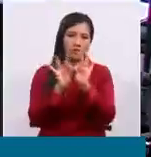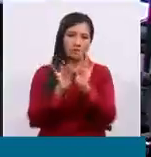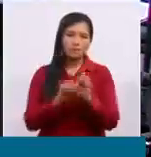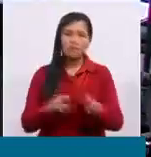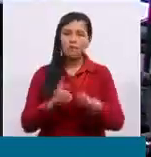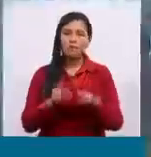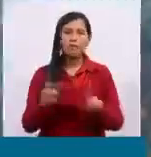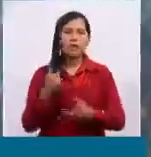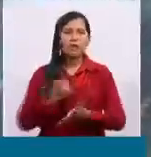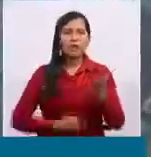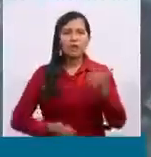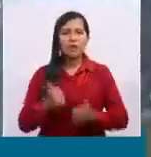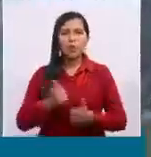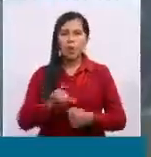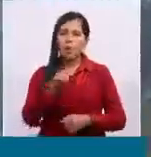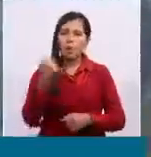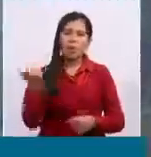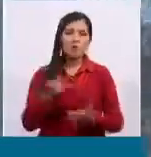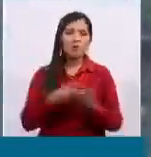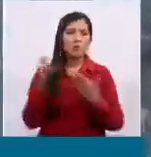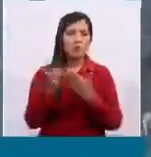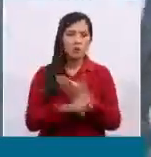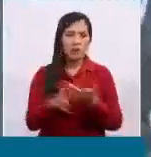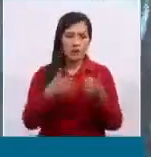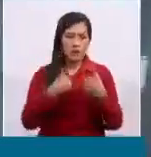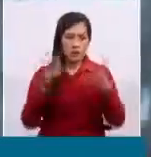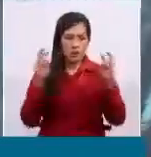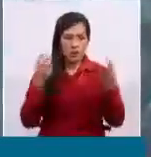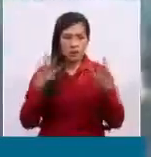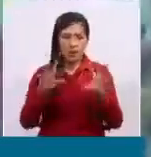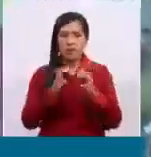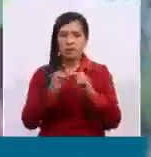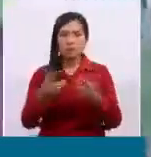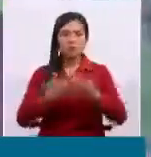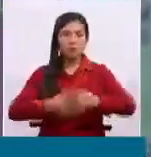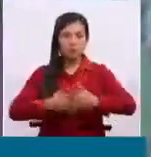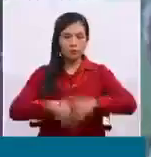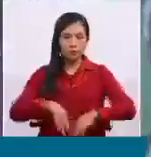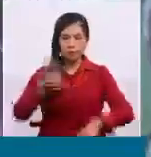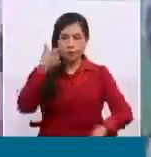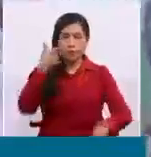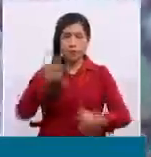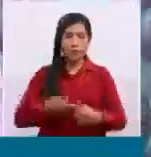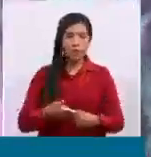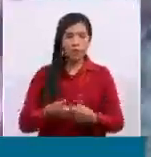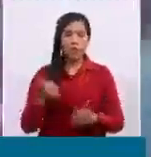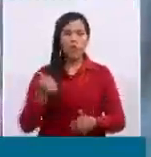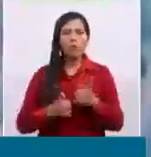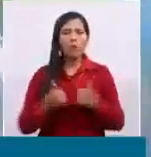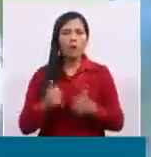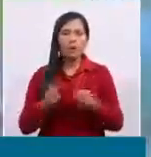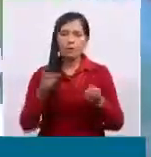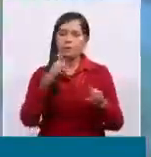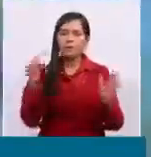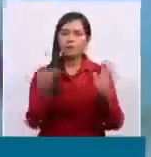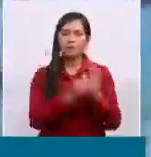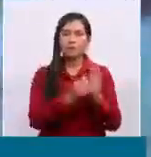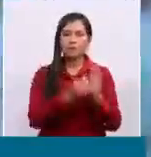¿Qué otros proyectos que tienen que ver con industrialización de hidrocarburos están en la